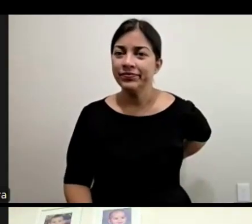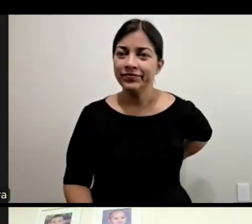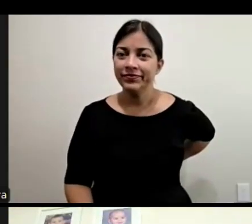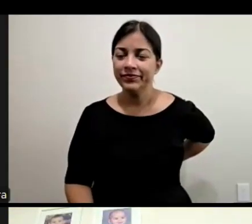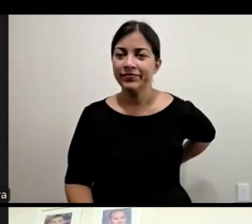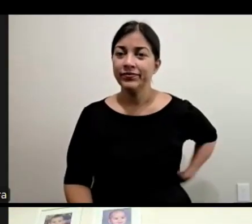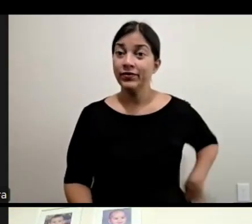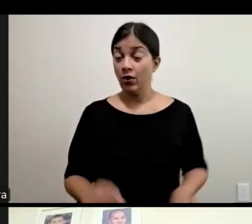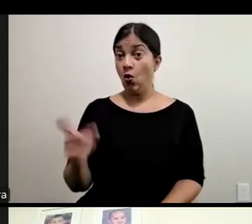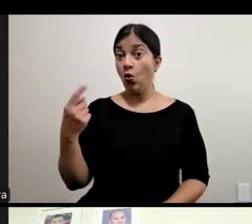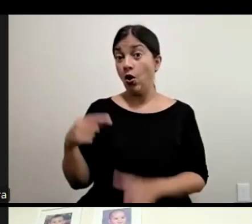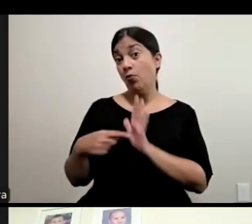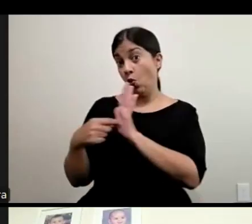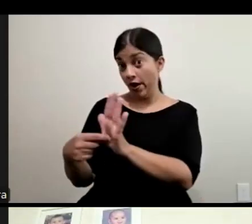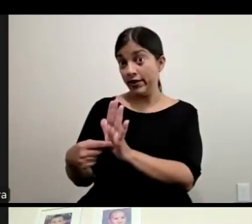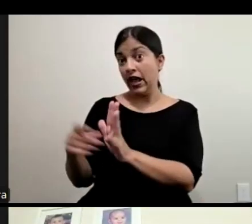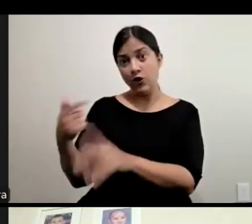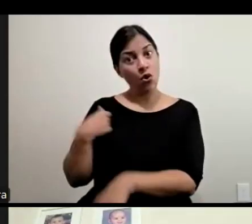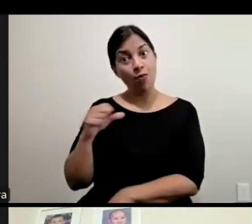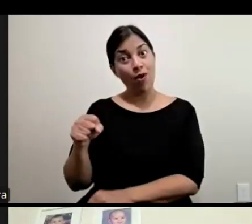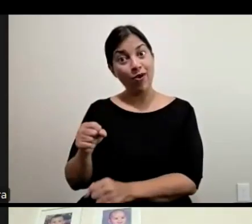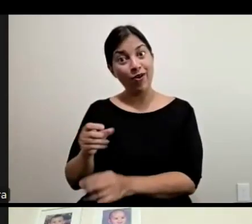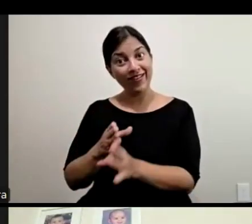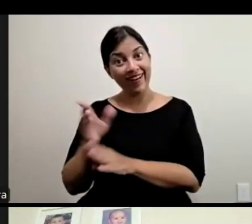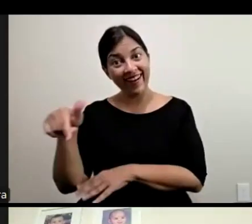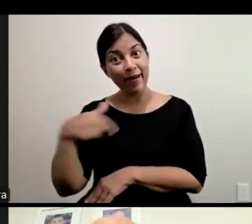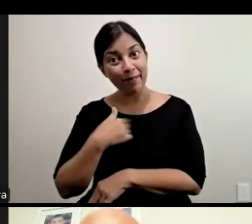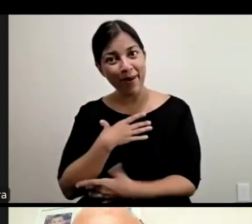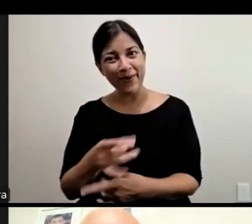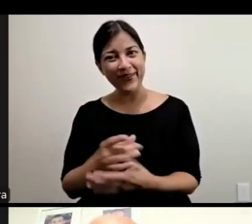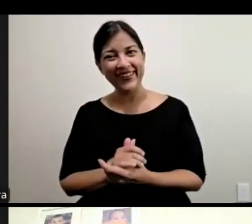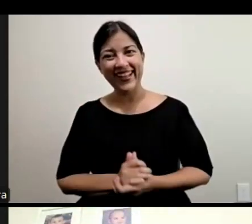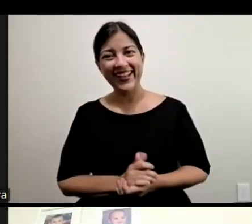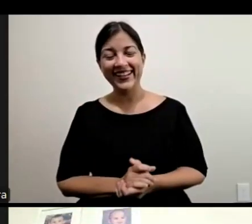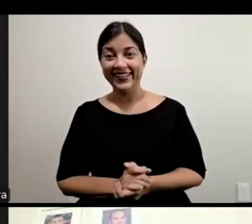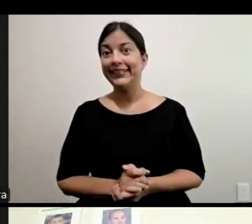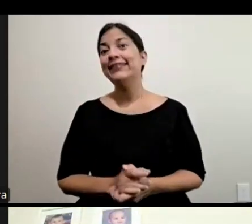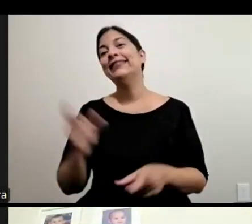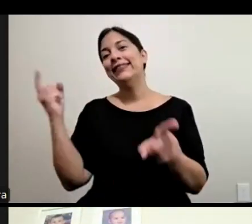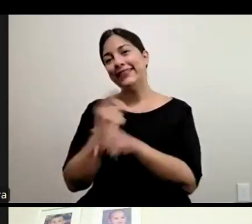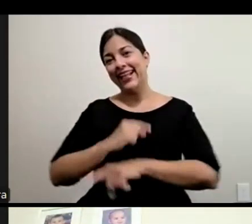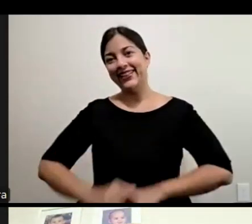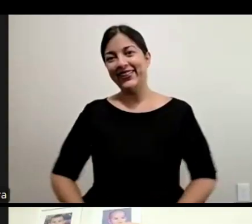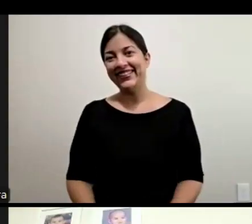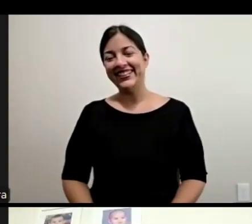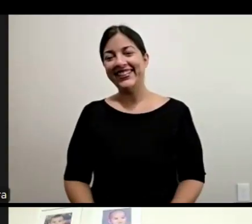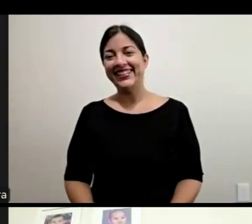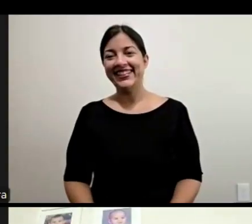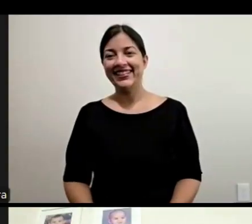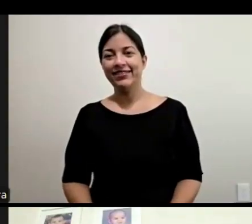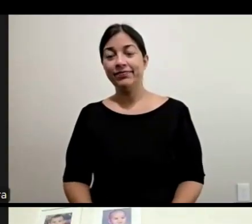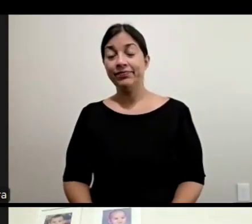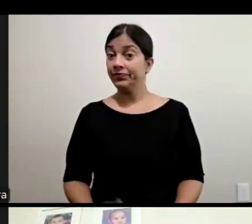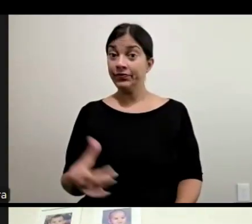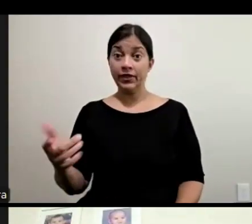los esto. indicativos que él dijo, por aquí me puedo ir porque esto me gusta. Exactamente. Y entonces, o sea, la obra